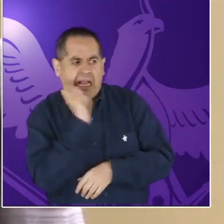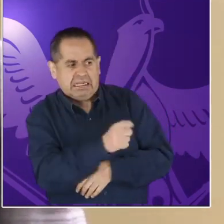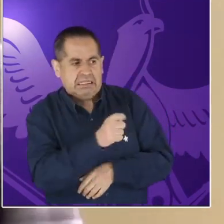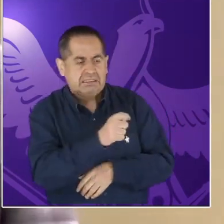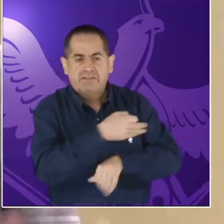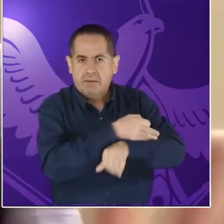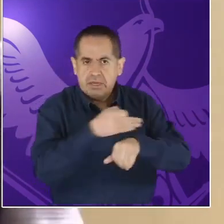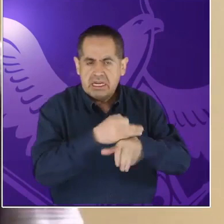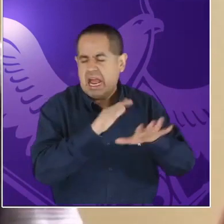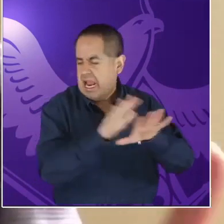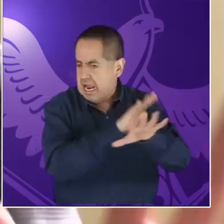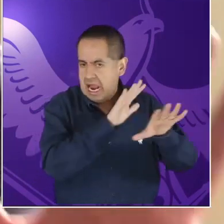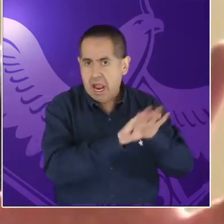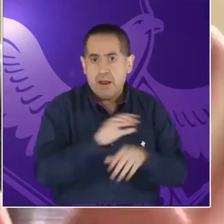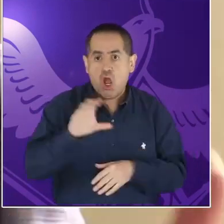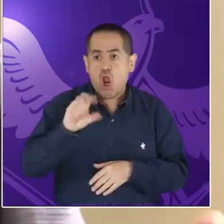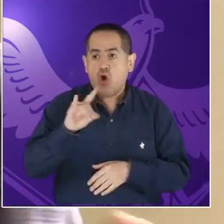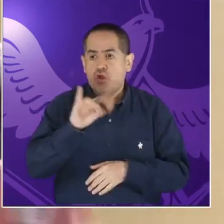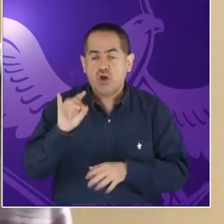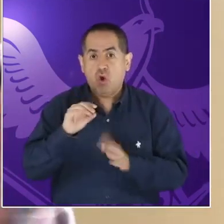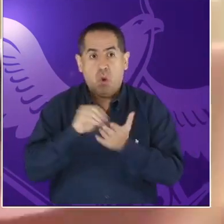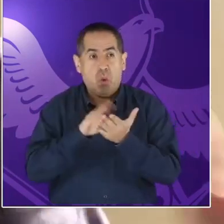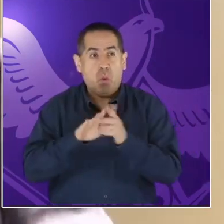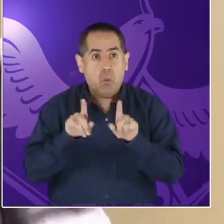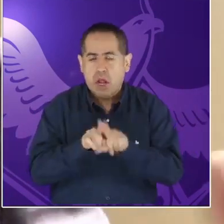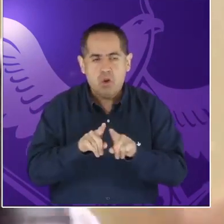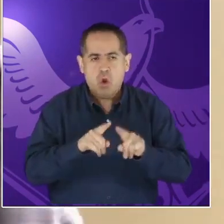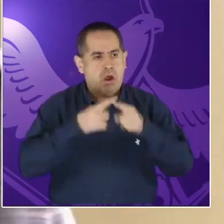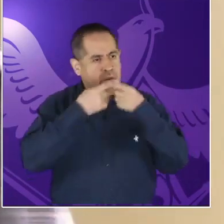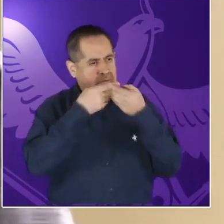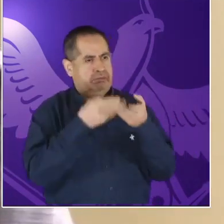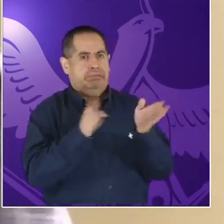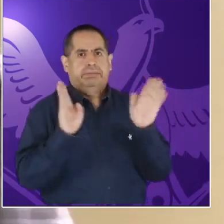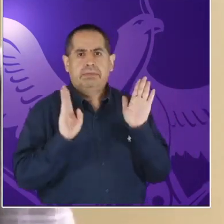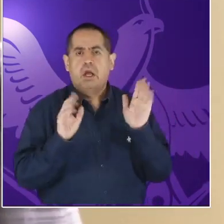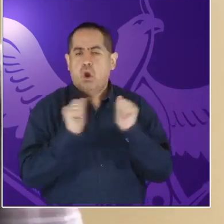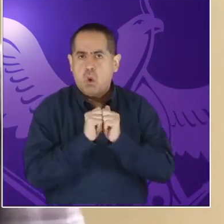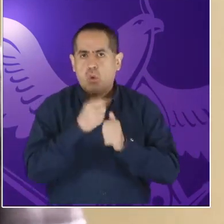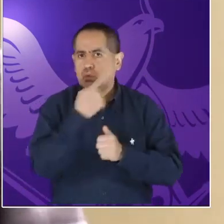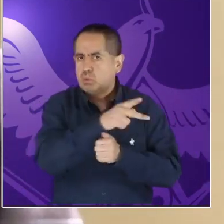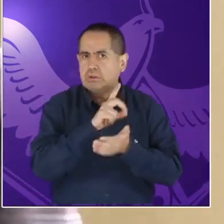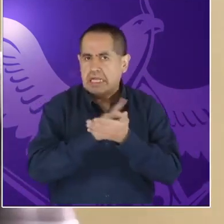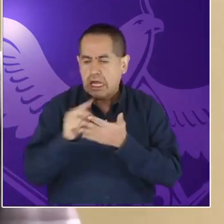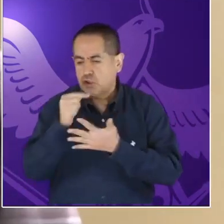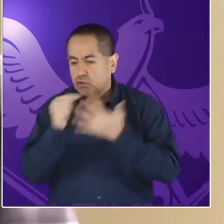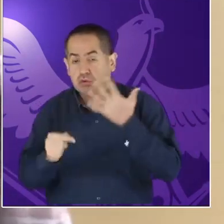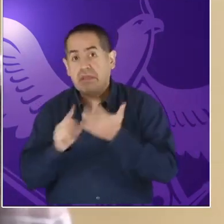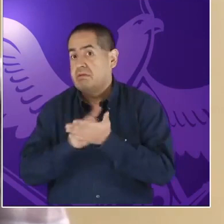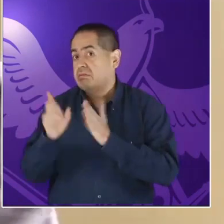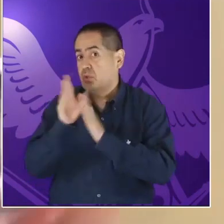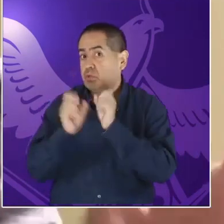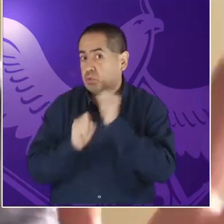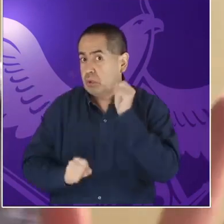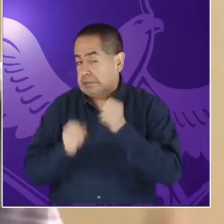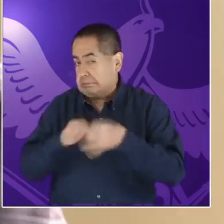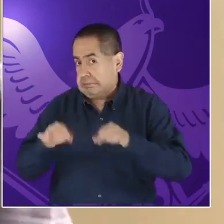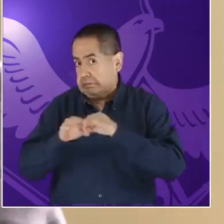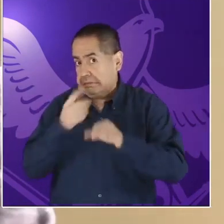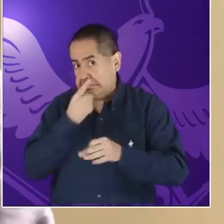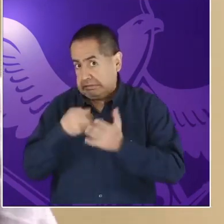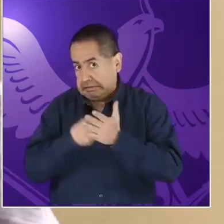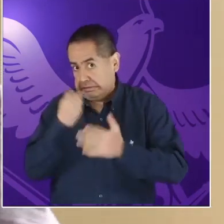familia que ha dejado el código, que ha dejado el egocentrismo para hacerse en clave de derechos y de derecho constitucional. Eso